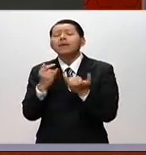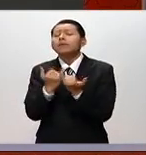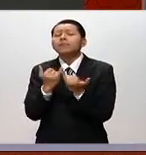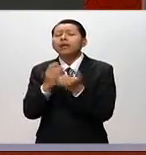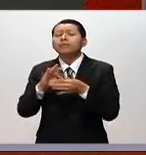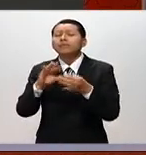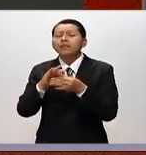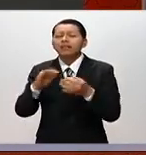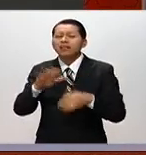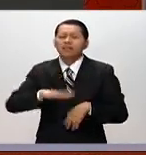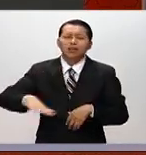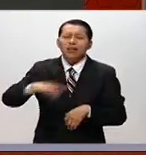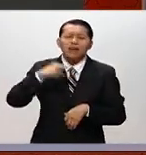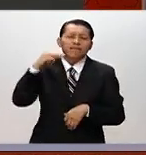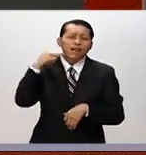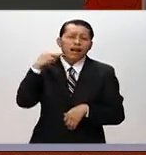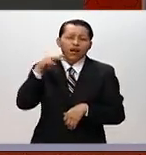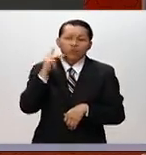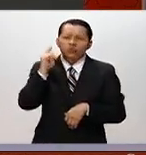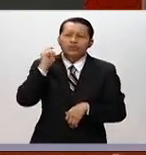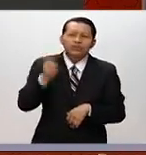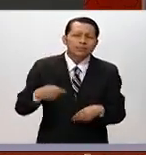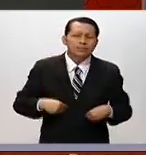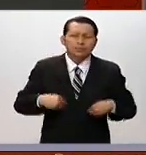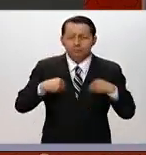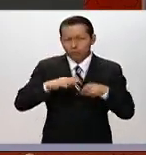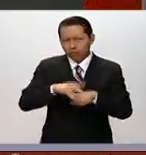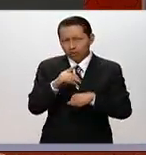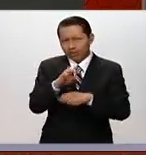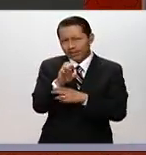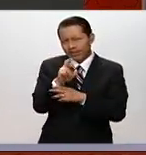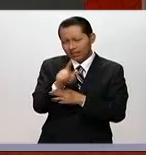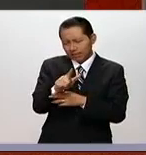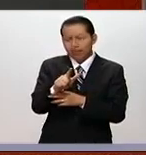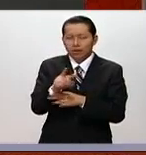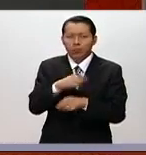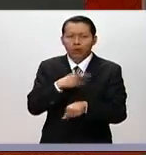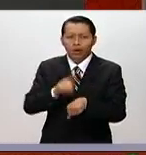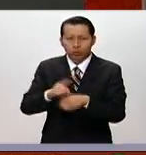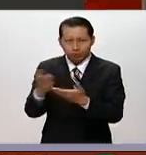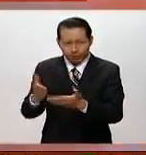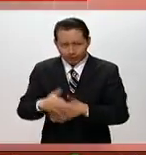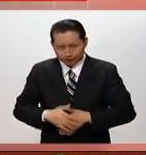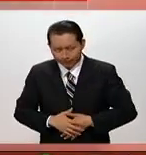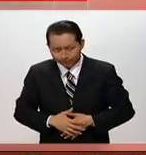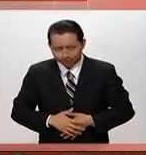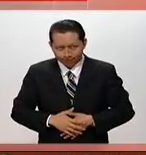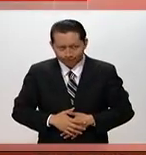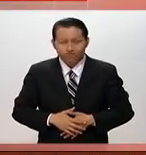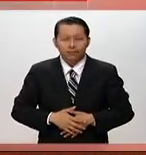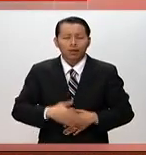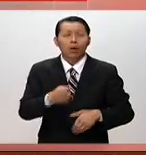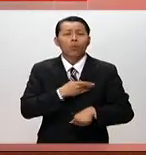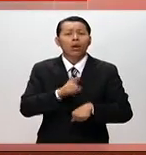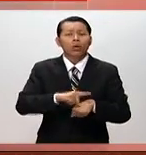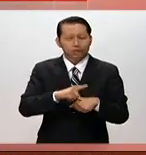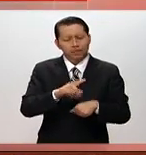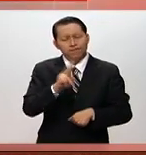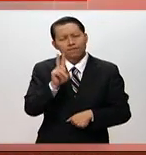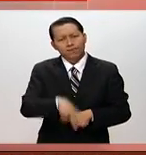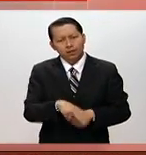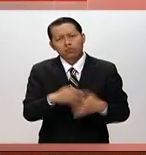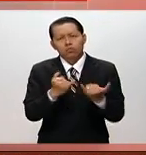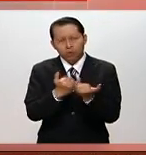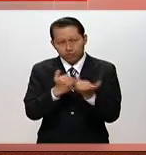viviendo en el estado de Veracruz tras el paso de ER. Muy buenos días. ¿Qué tal? Muy buenos días. Sí, como bien se había